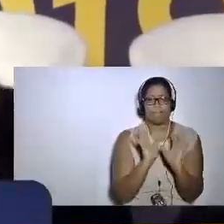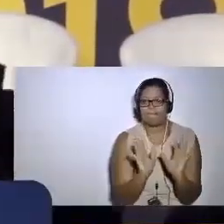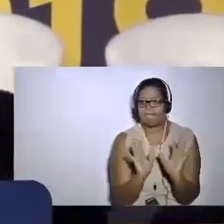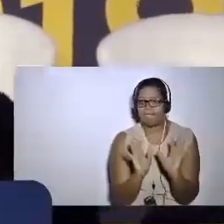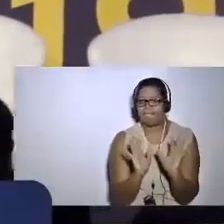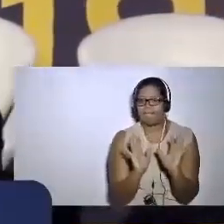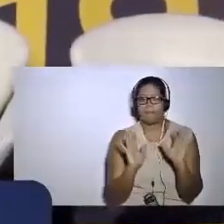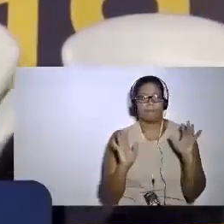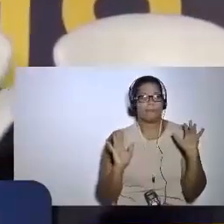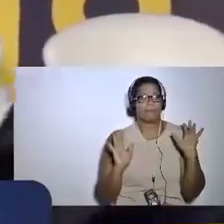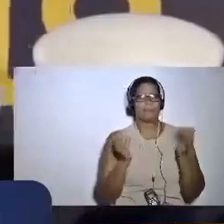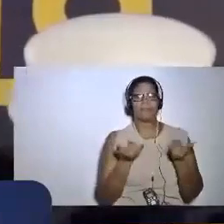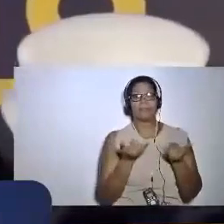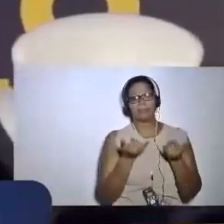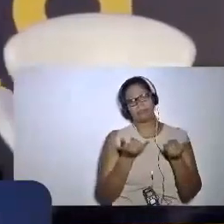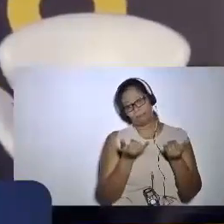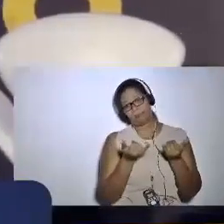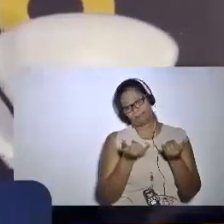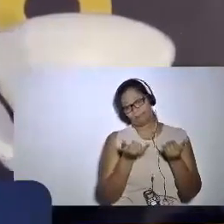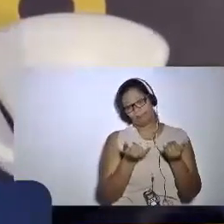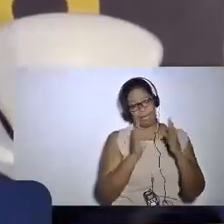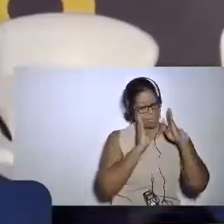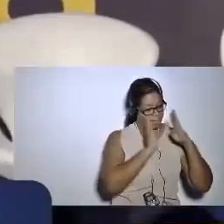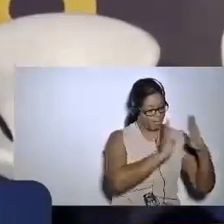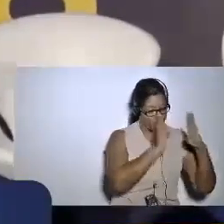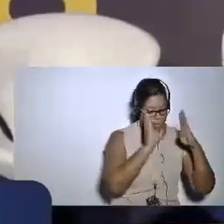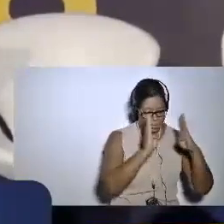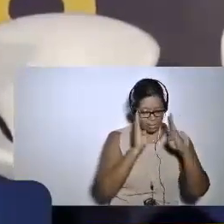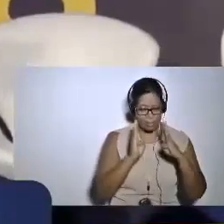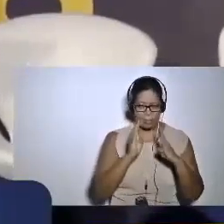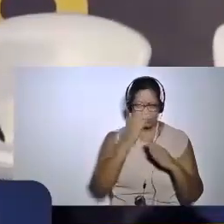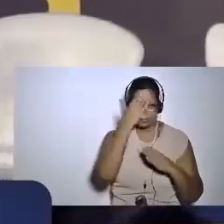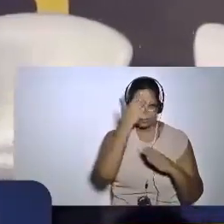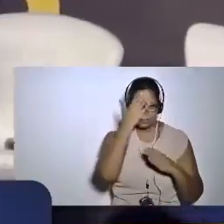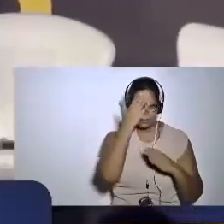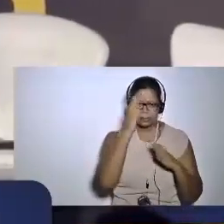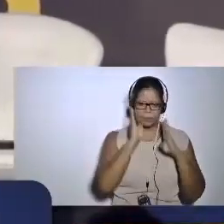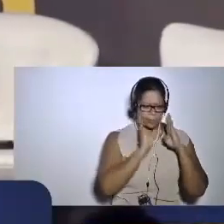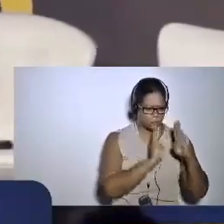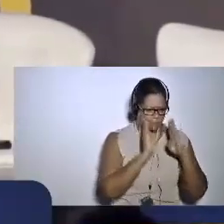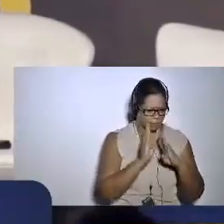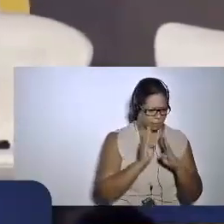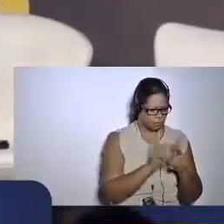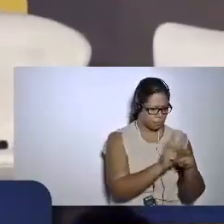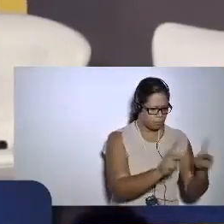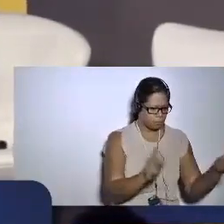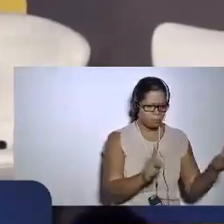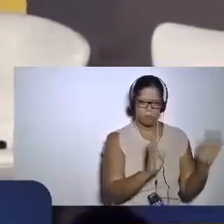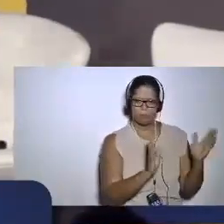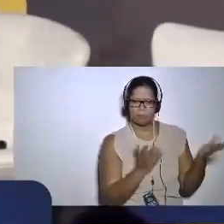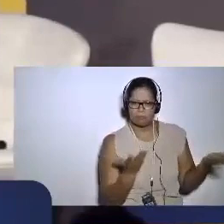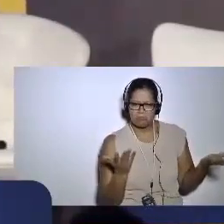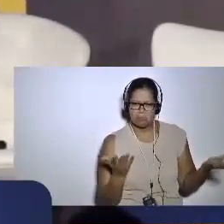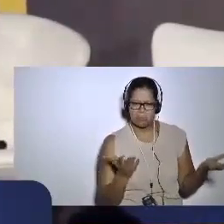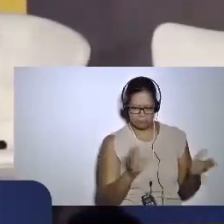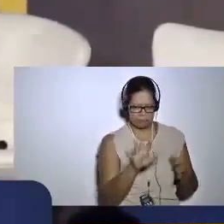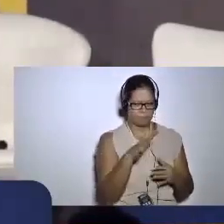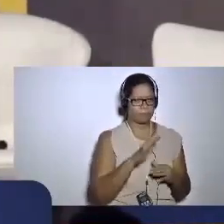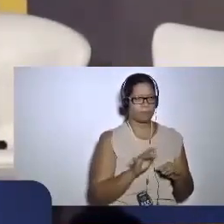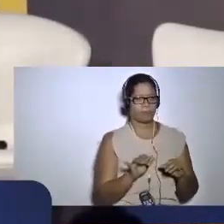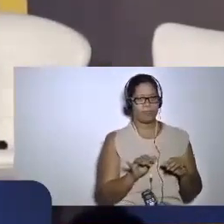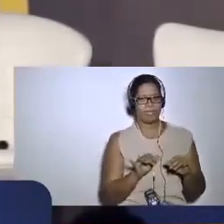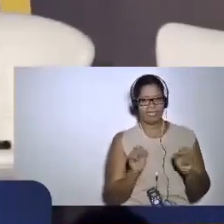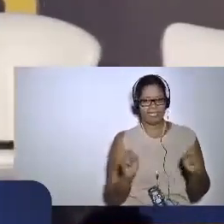simplemente... lo quiero decir es que tiene mucho que ver en la economía de la atención. No sé si ustedes conocen esta expresión, que las personas